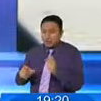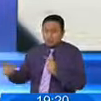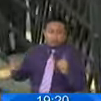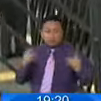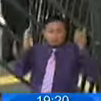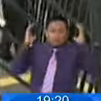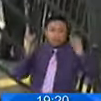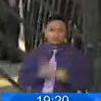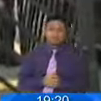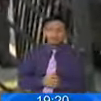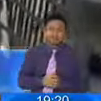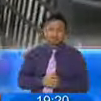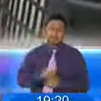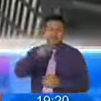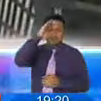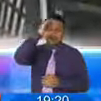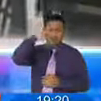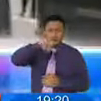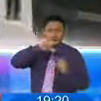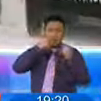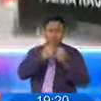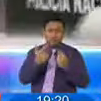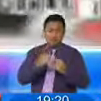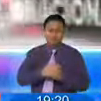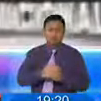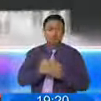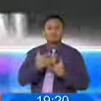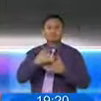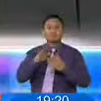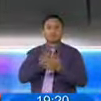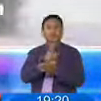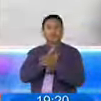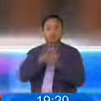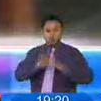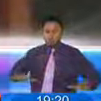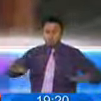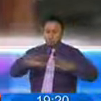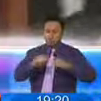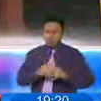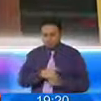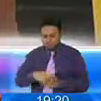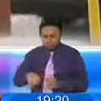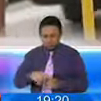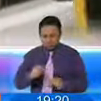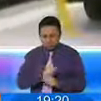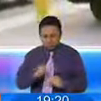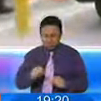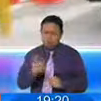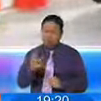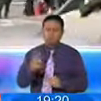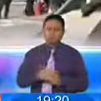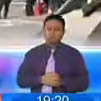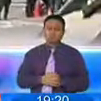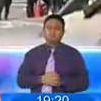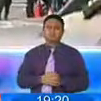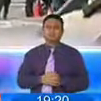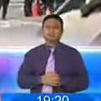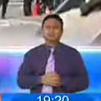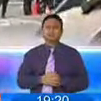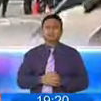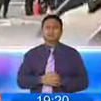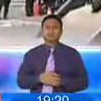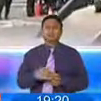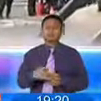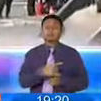se aloca. La policía especializada realizó un barrido en las instalaciones y se descartó la existencia del artefacto explosivo. Estos son hechos